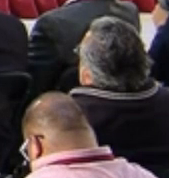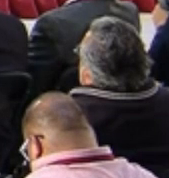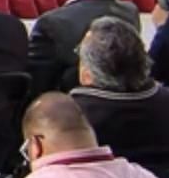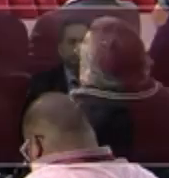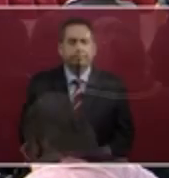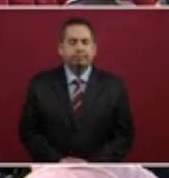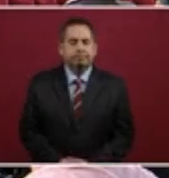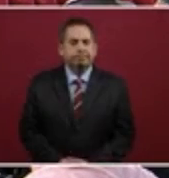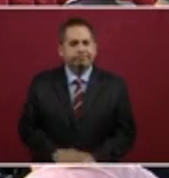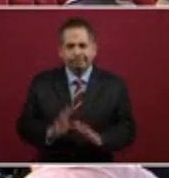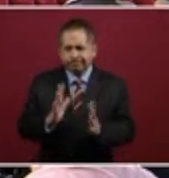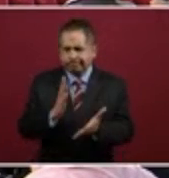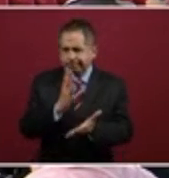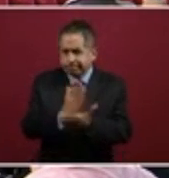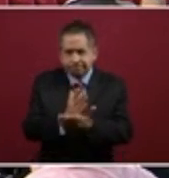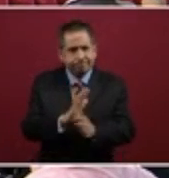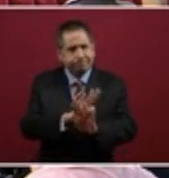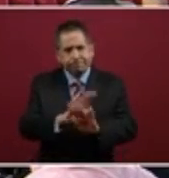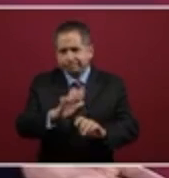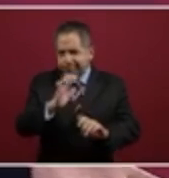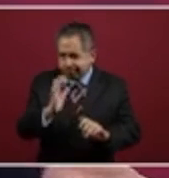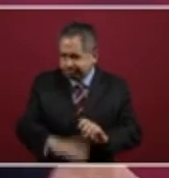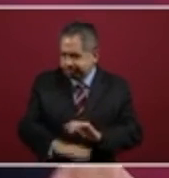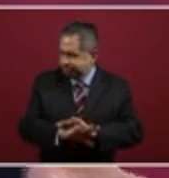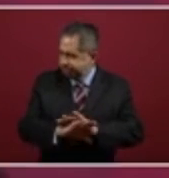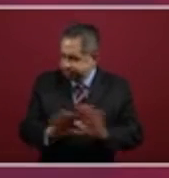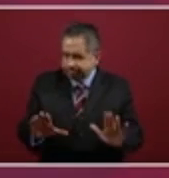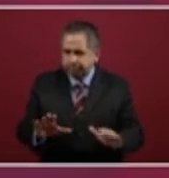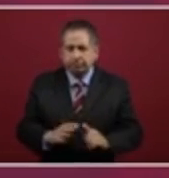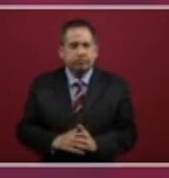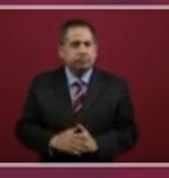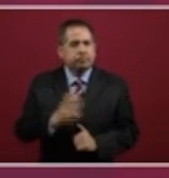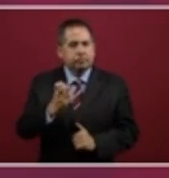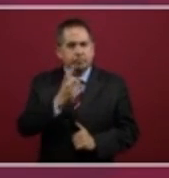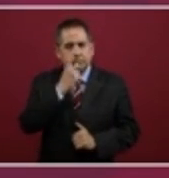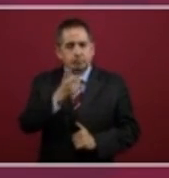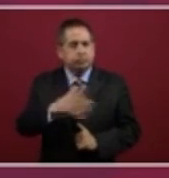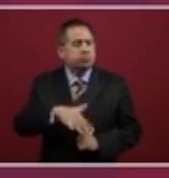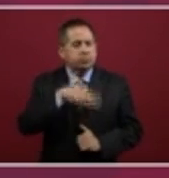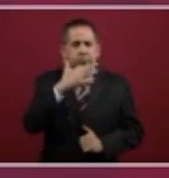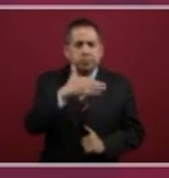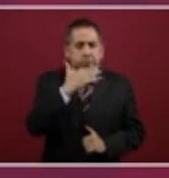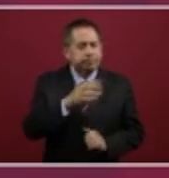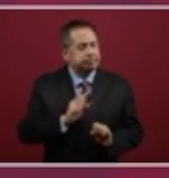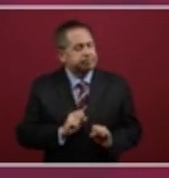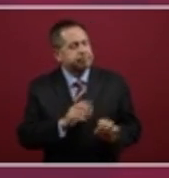Pues ya eso ya no existe. Por eso puedo decir, no hay corrupción